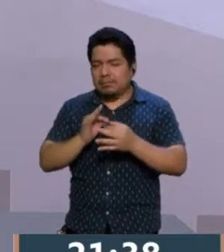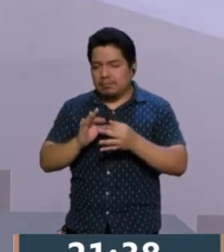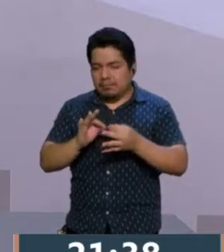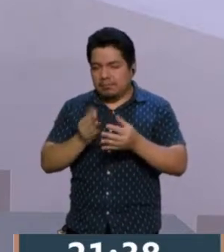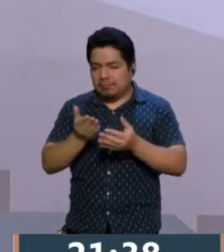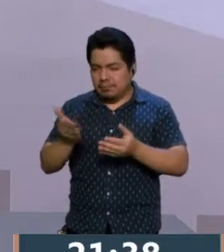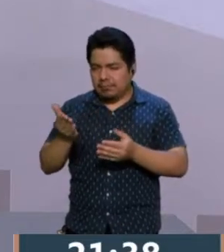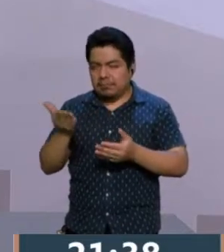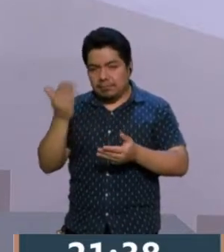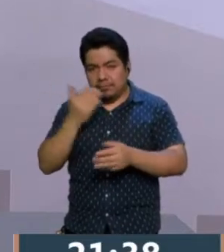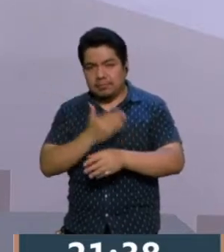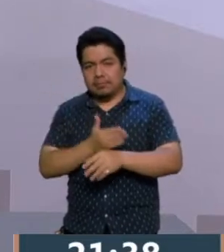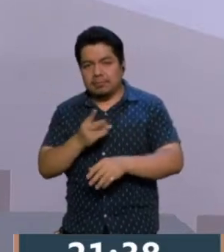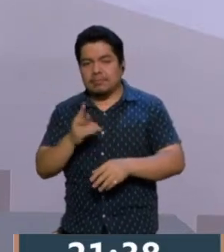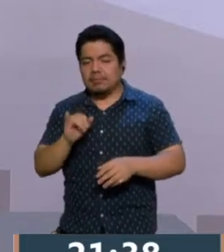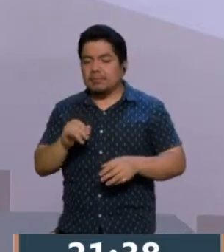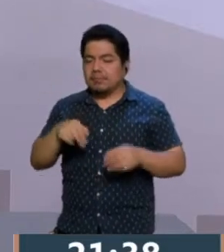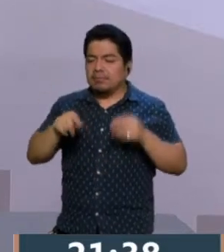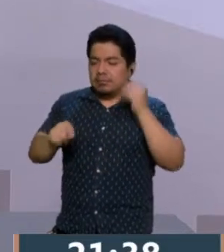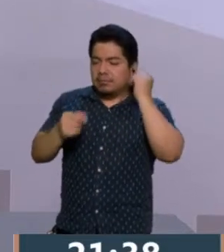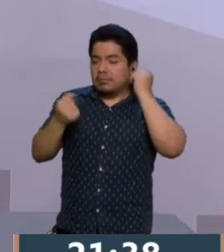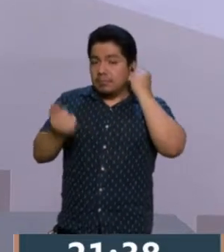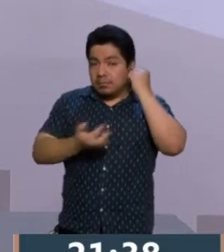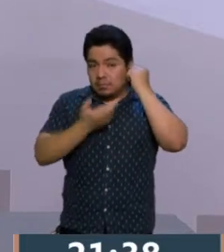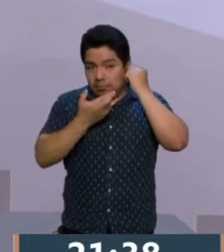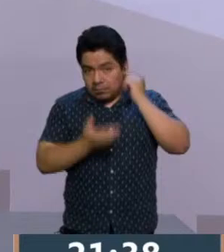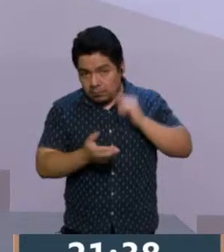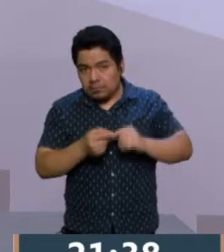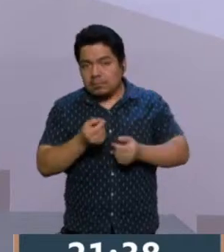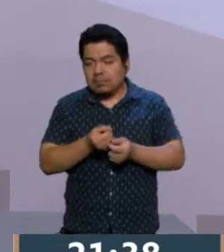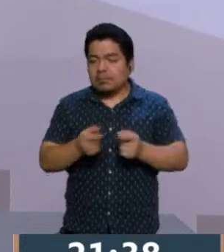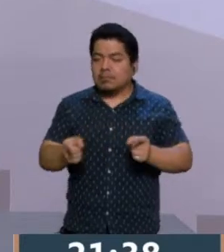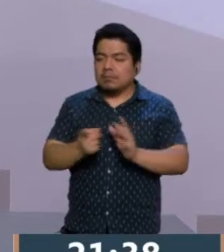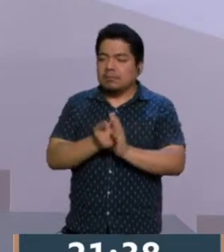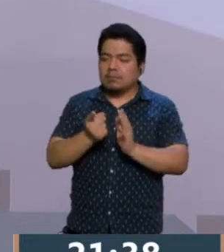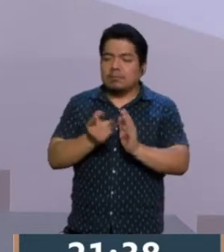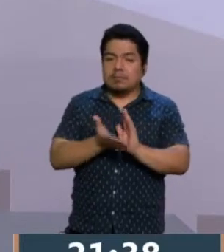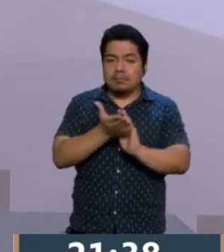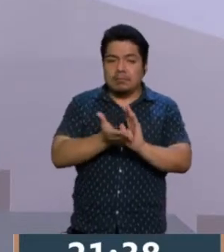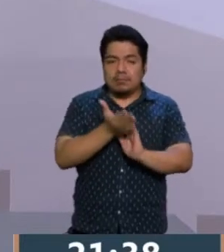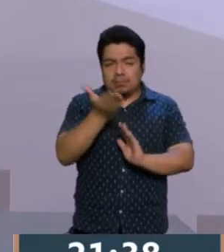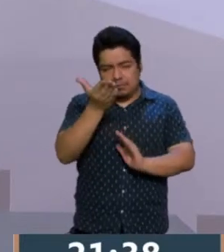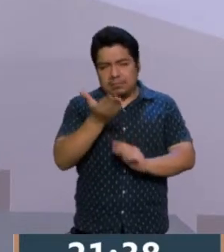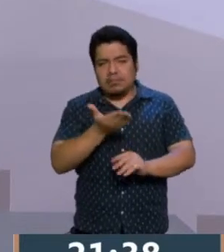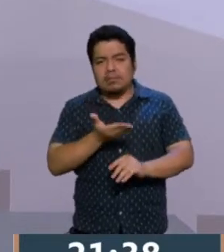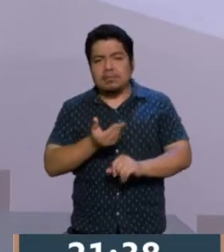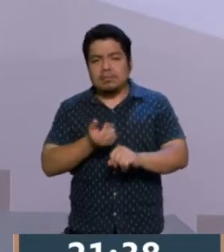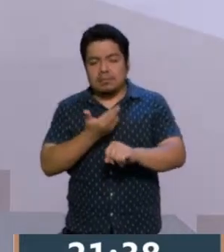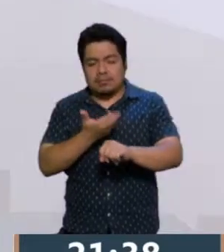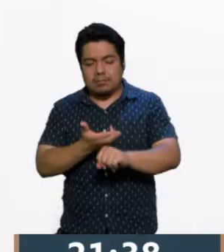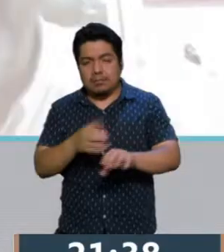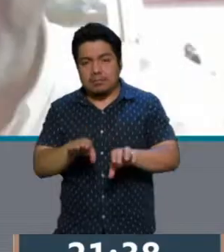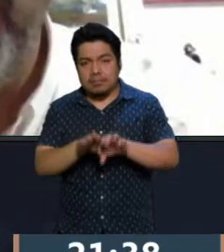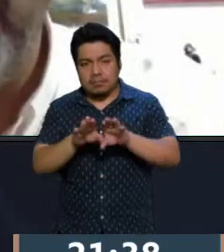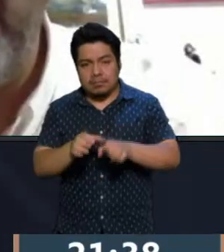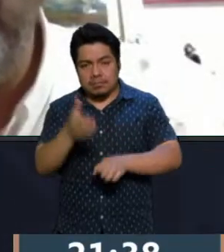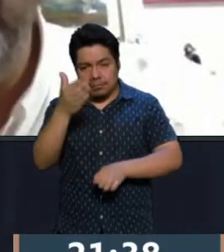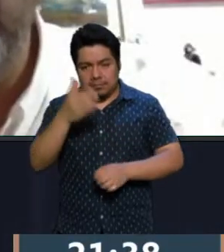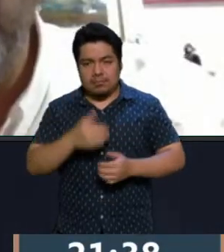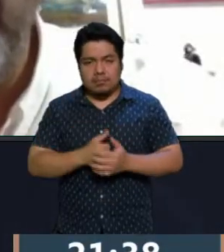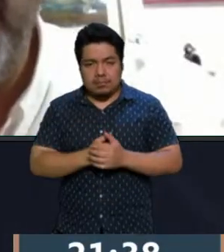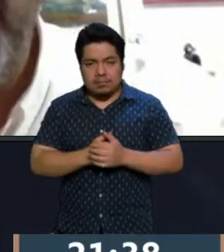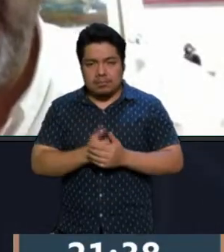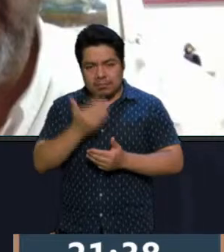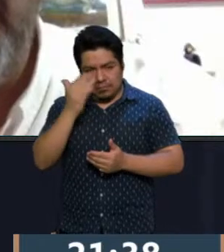le doy la bienvenida a Inti Muñoz, él es secretario de Desarrollo Urbano y Vivienda. Buenas noches, secretario, ¿cómo está? ¿Qué tal, Braulio? Me da